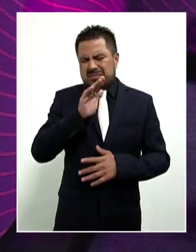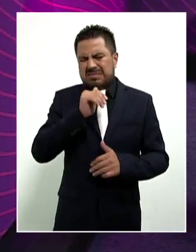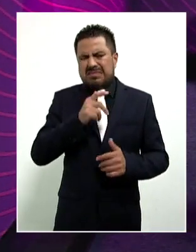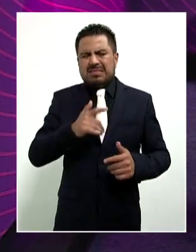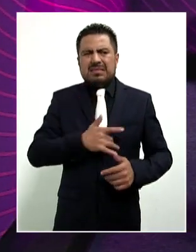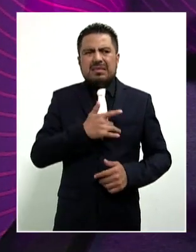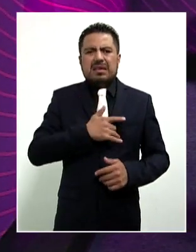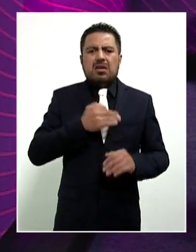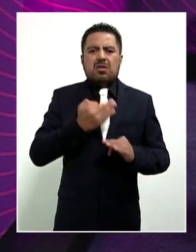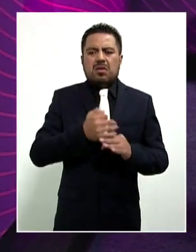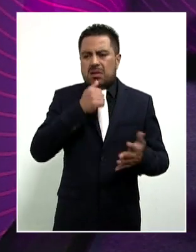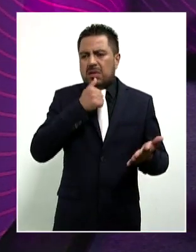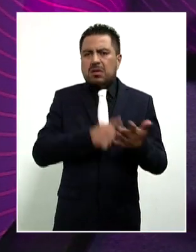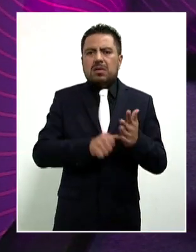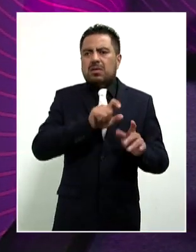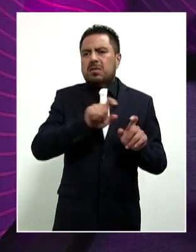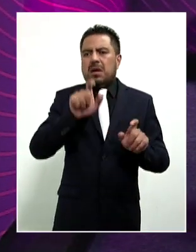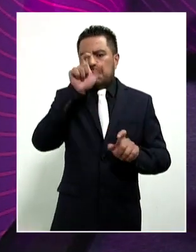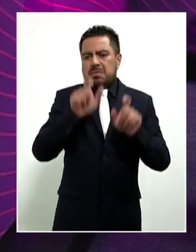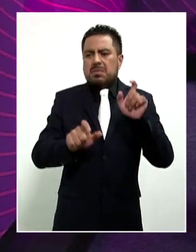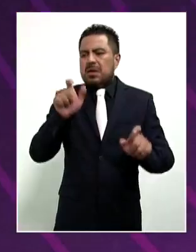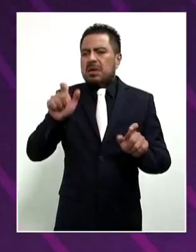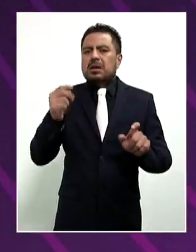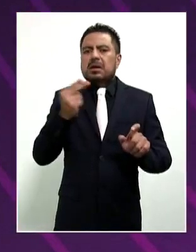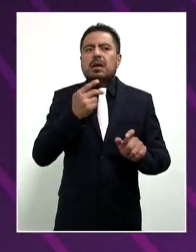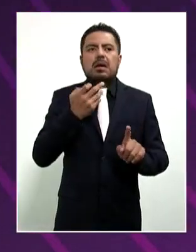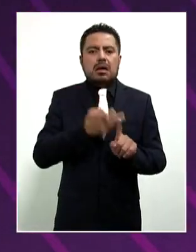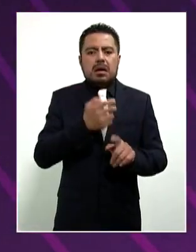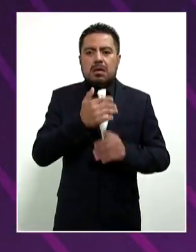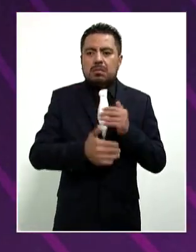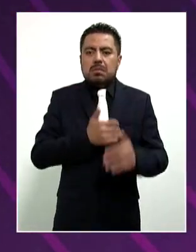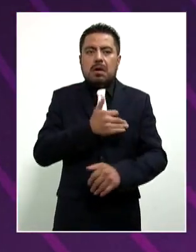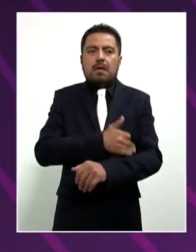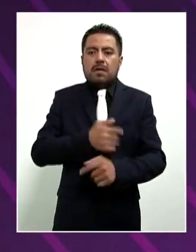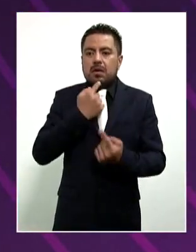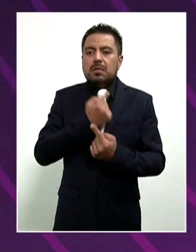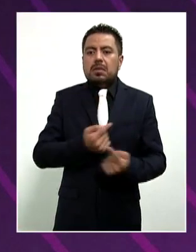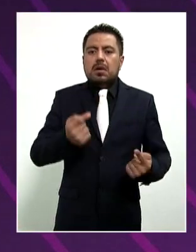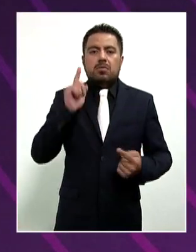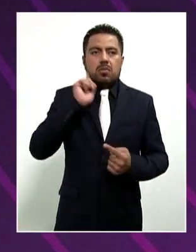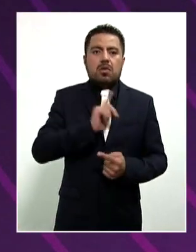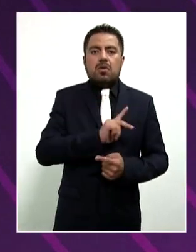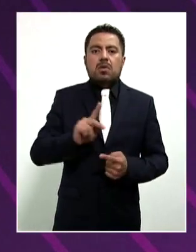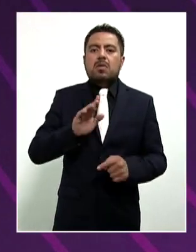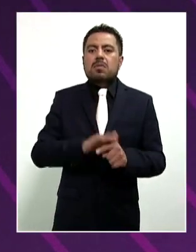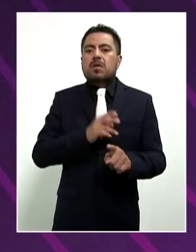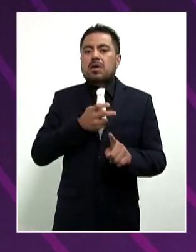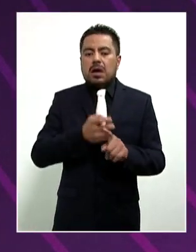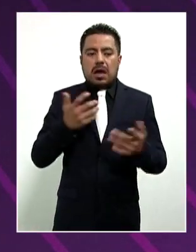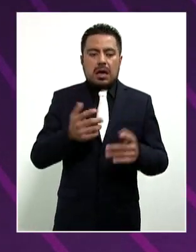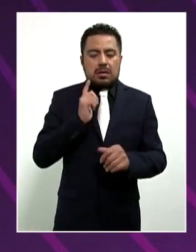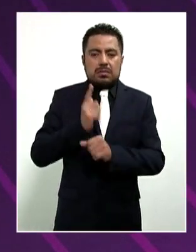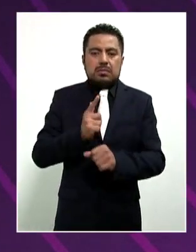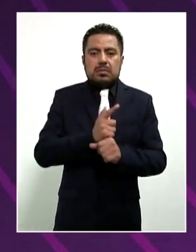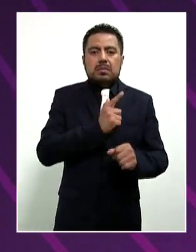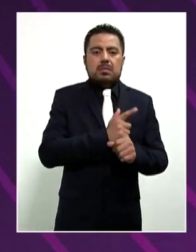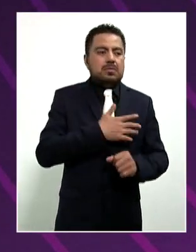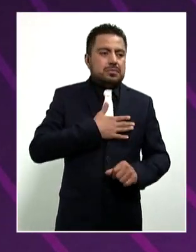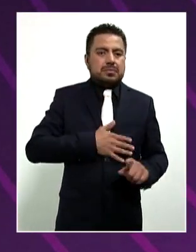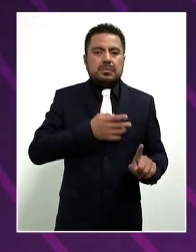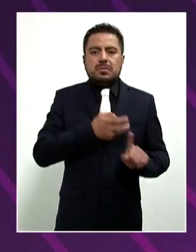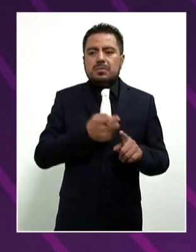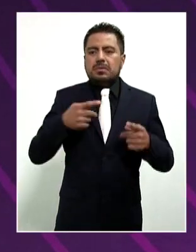estemos subrayando el tema del perfil y que estemos diciendo que esto está avanzando en las familias y en los niños y en las mujeres, porque esto lo que hace ver que son